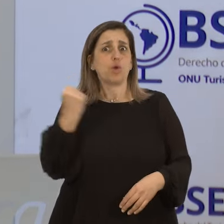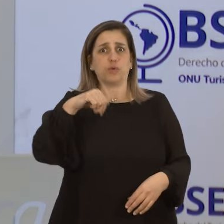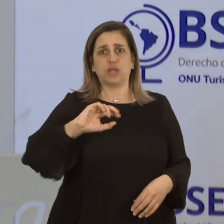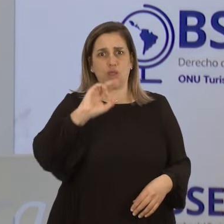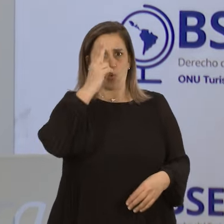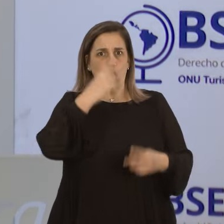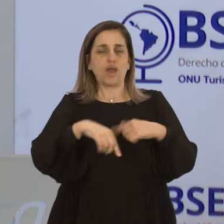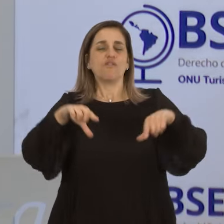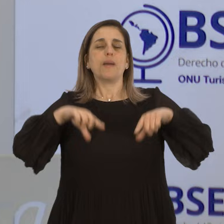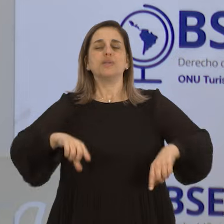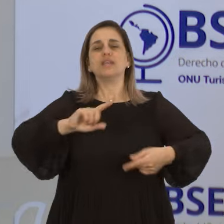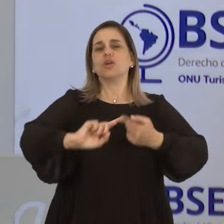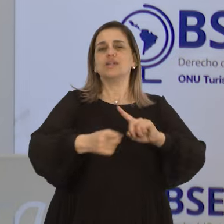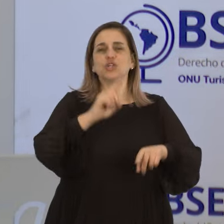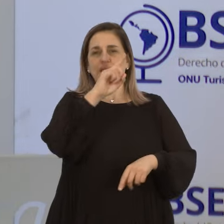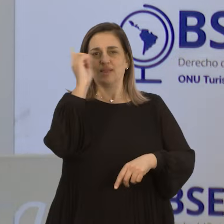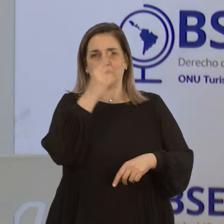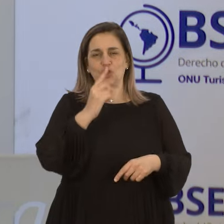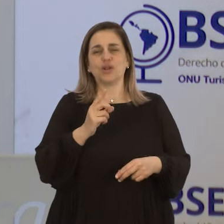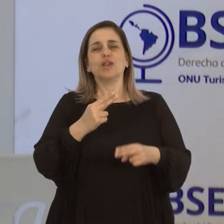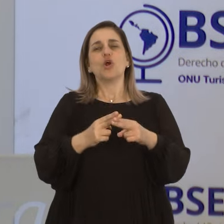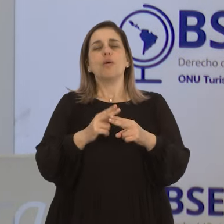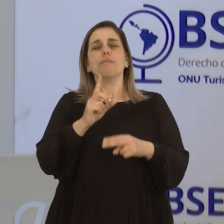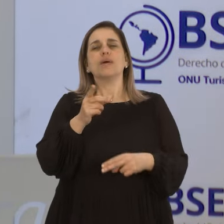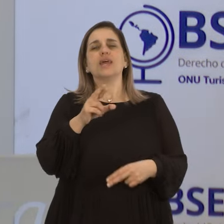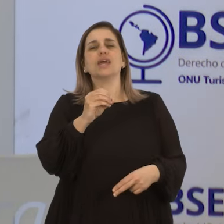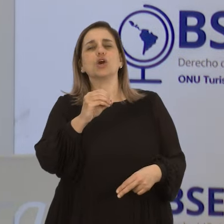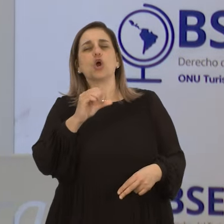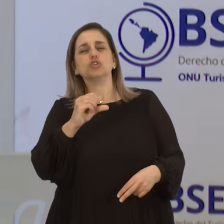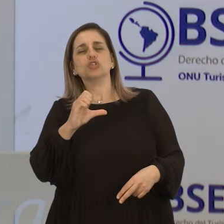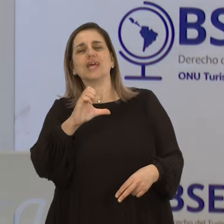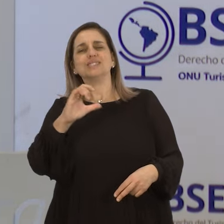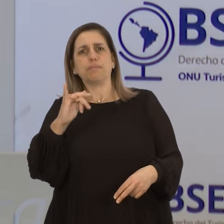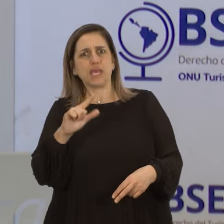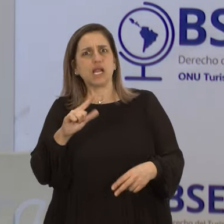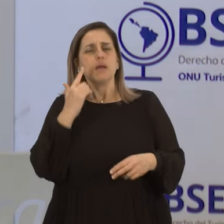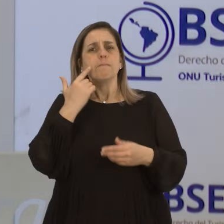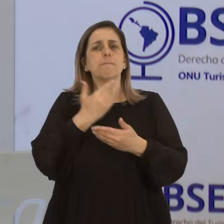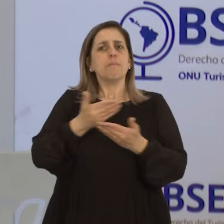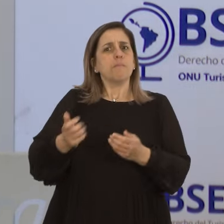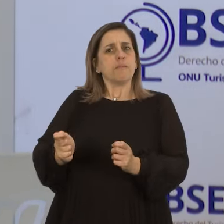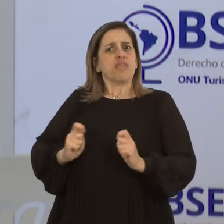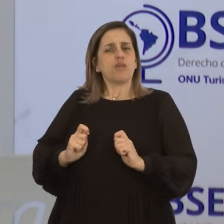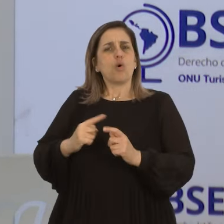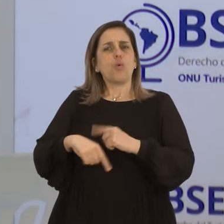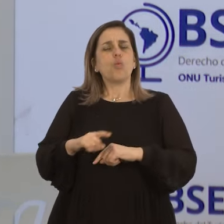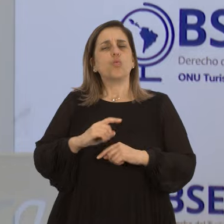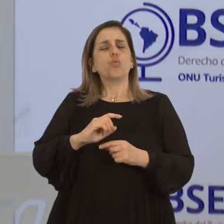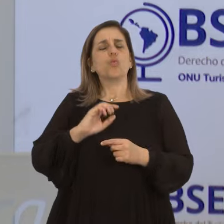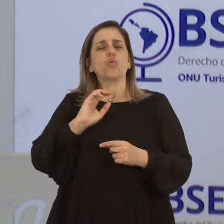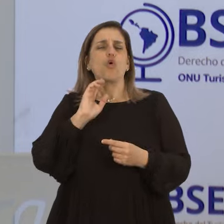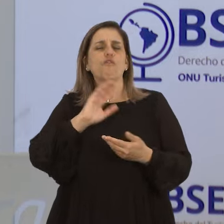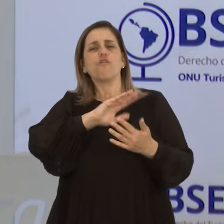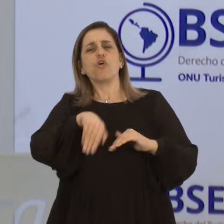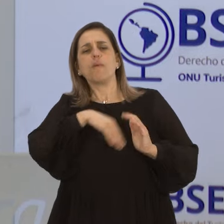1994, una persona muy importante en nuestro país, que fue canciller, Héctor Grosspiel, me regaló el Código del Consumidor